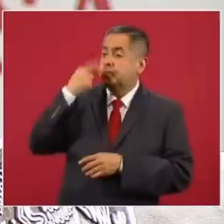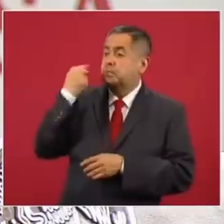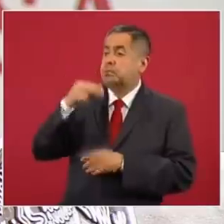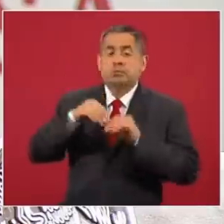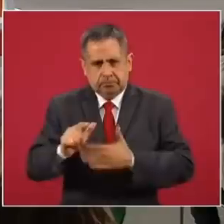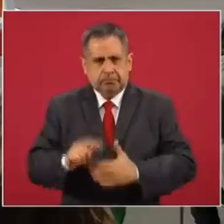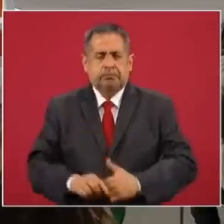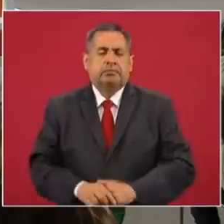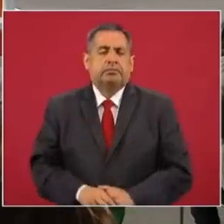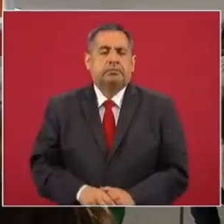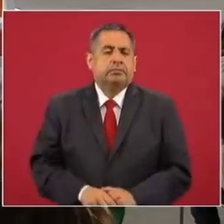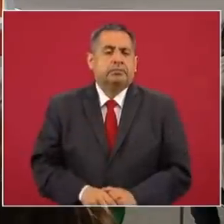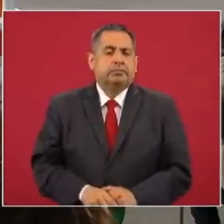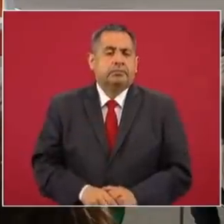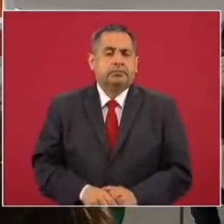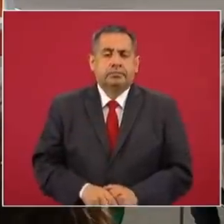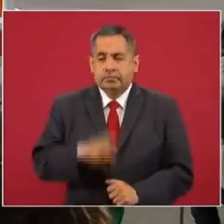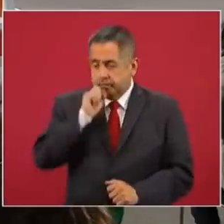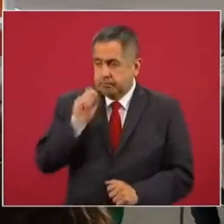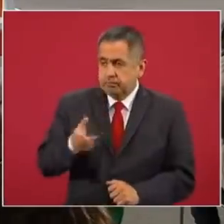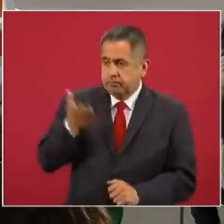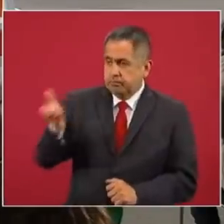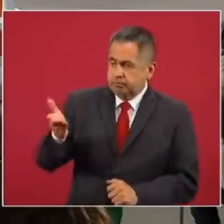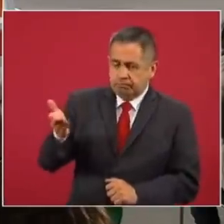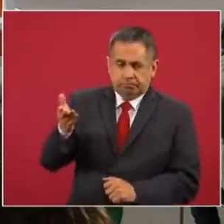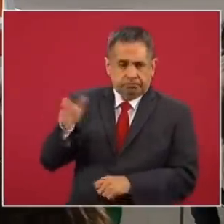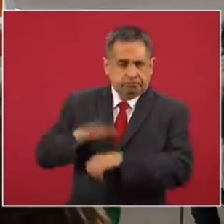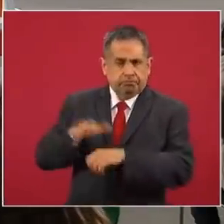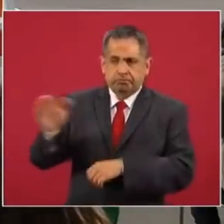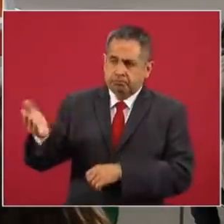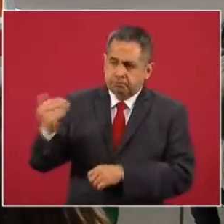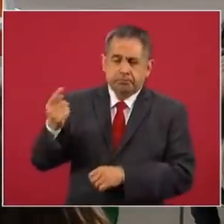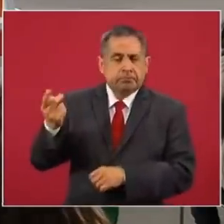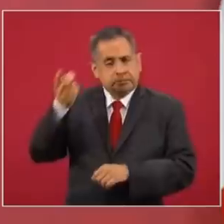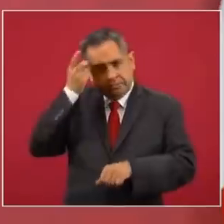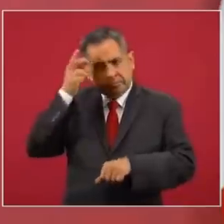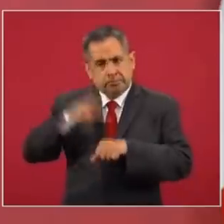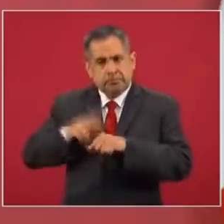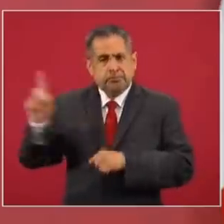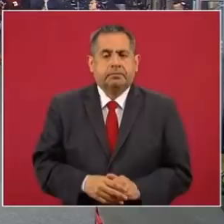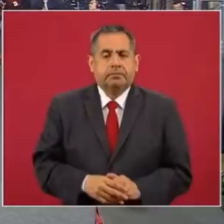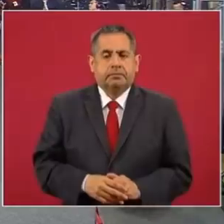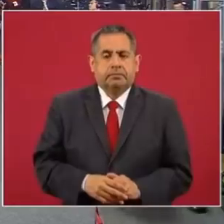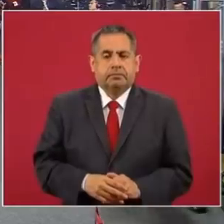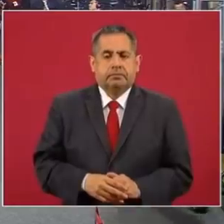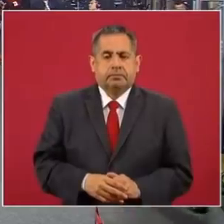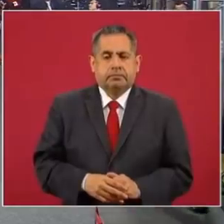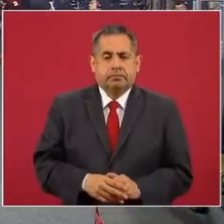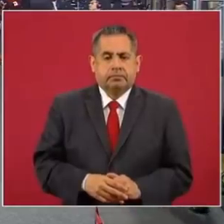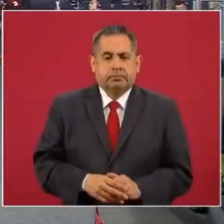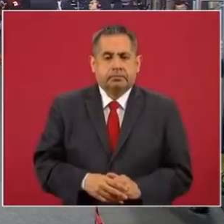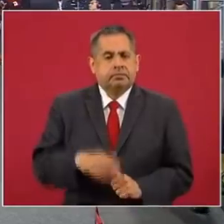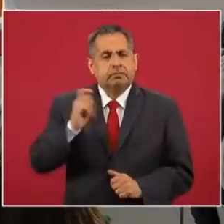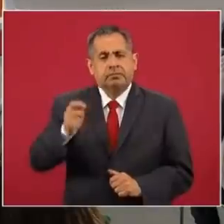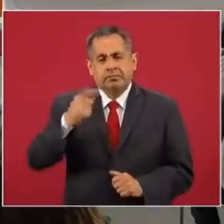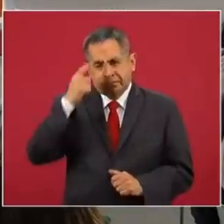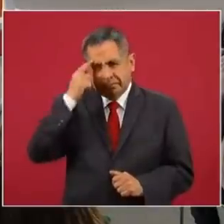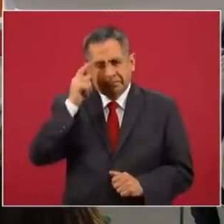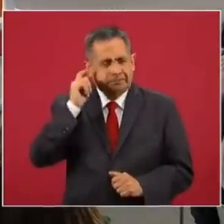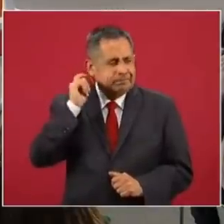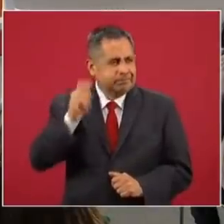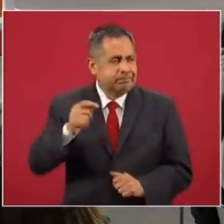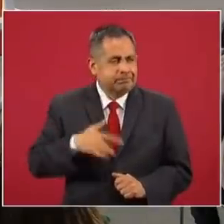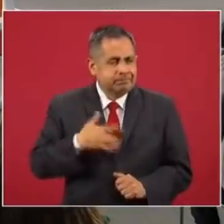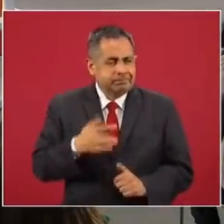las empresas. También le voy a pedir que esté la directora del SAT. Es más,